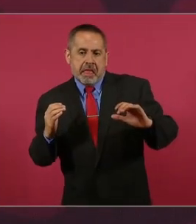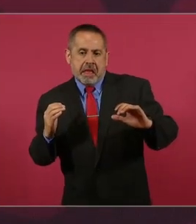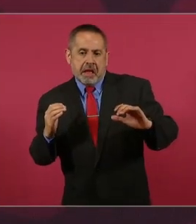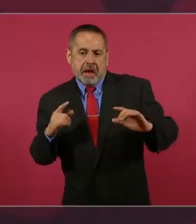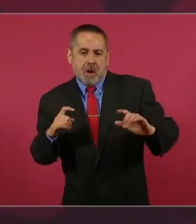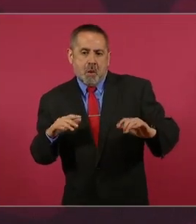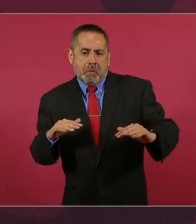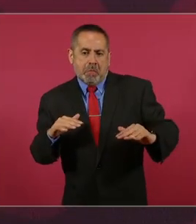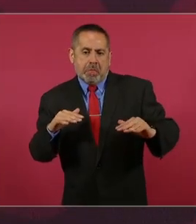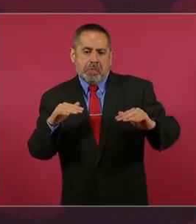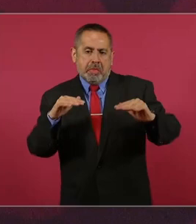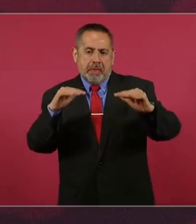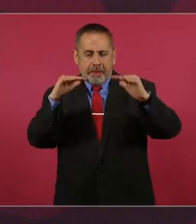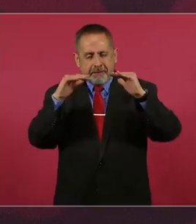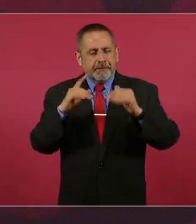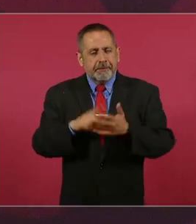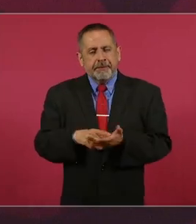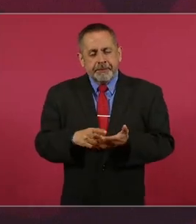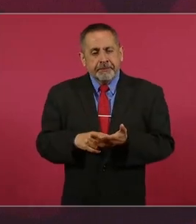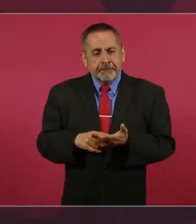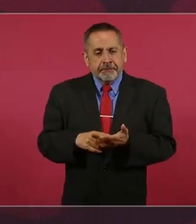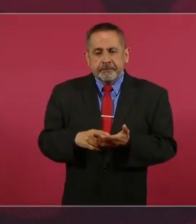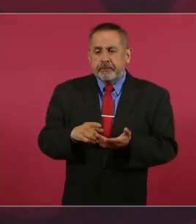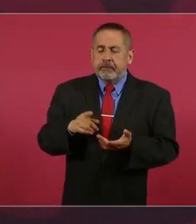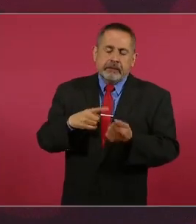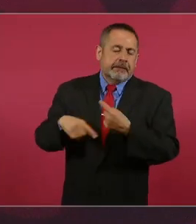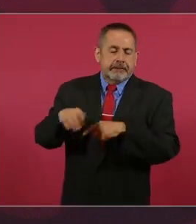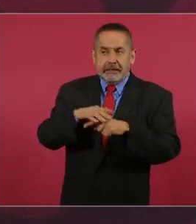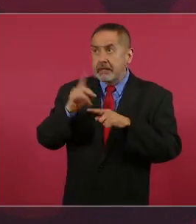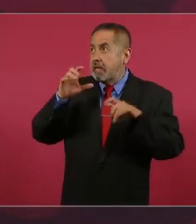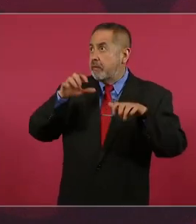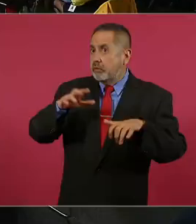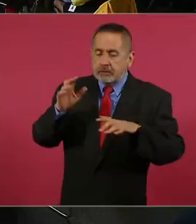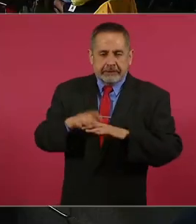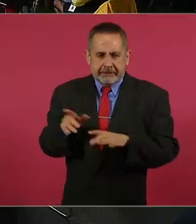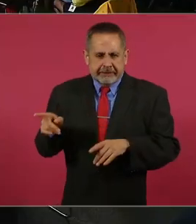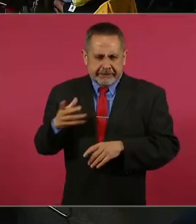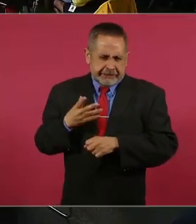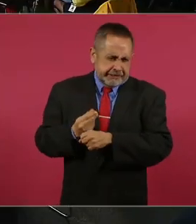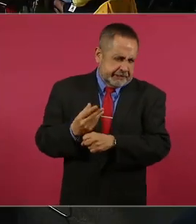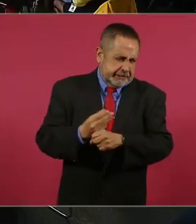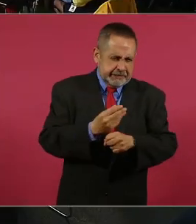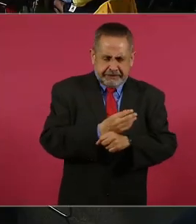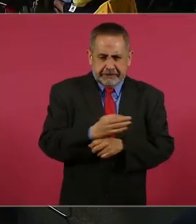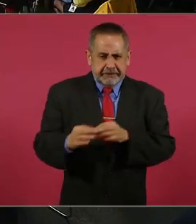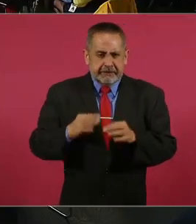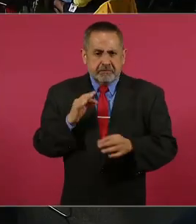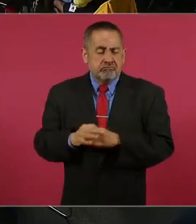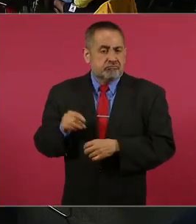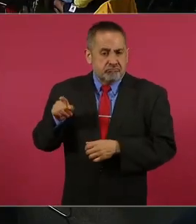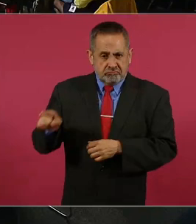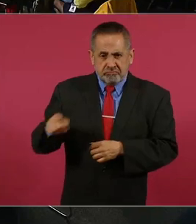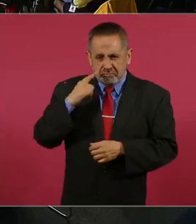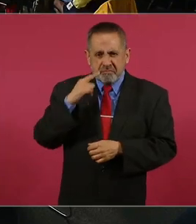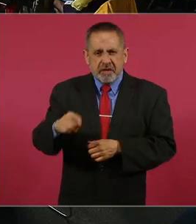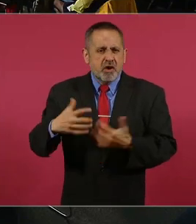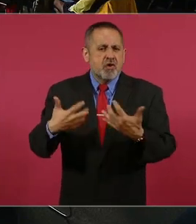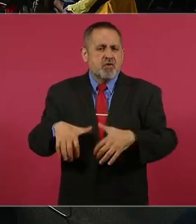el riesgo de que se regresaran las aguas negras. Todo esto lo resolvimos con plantas de